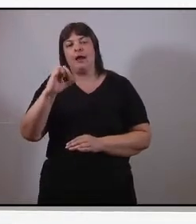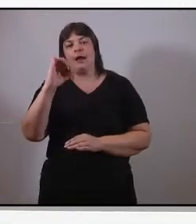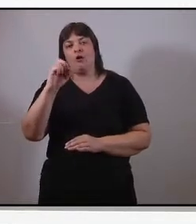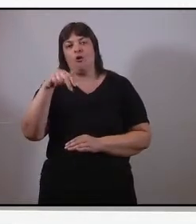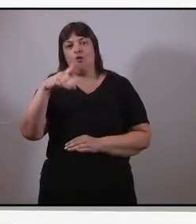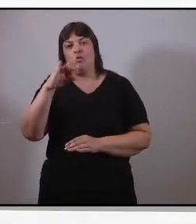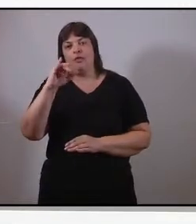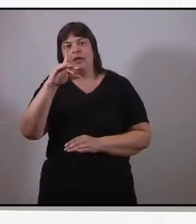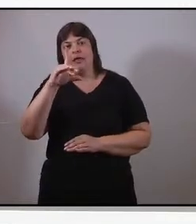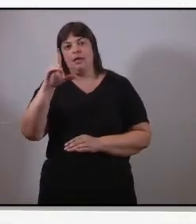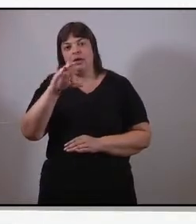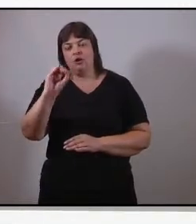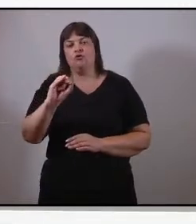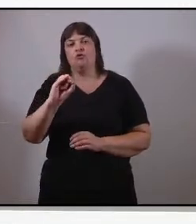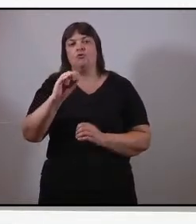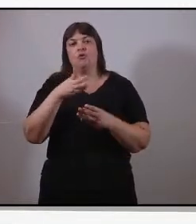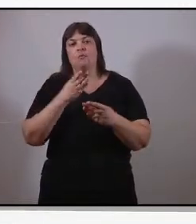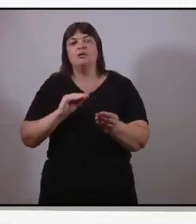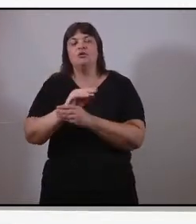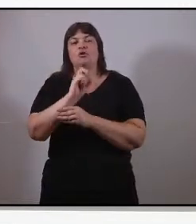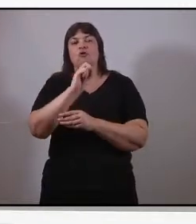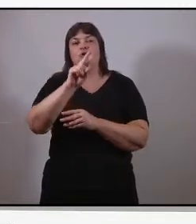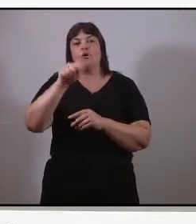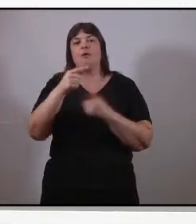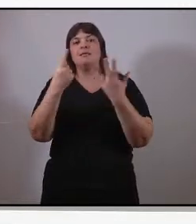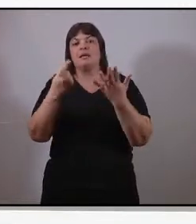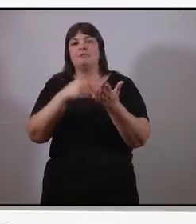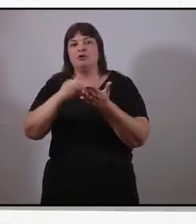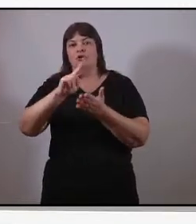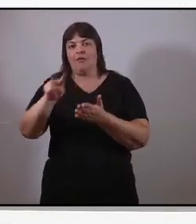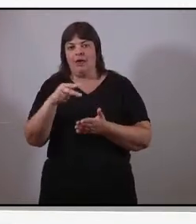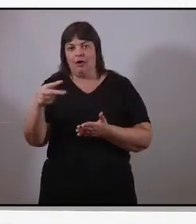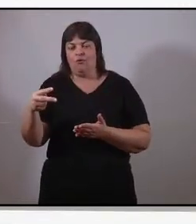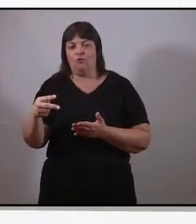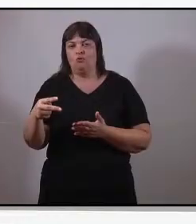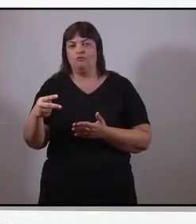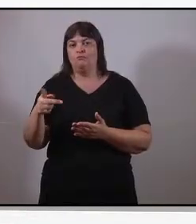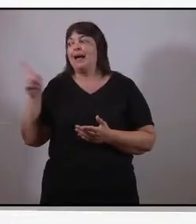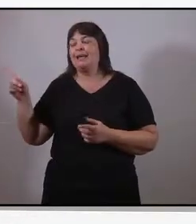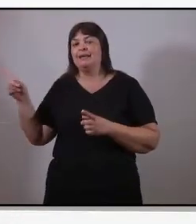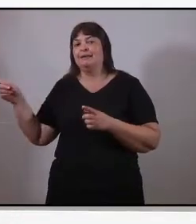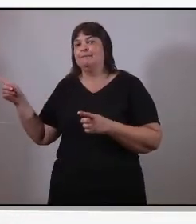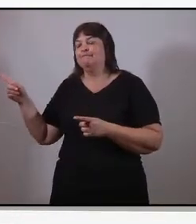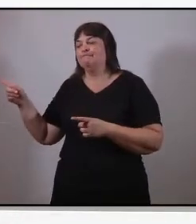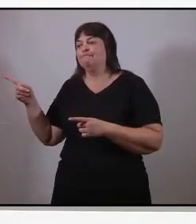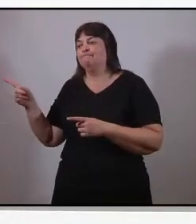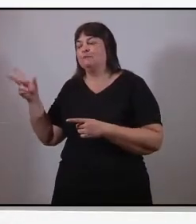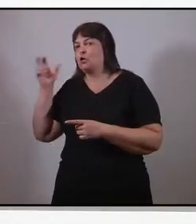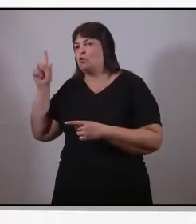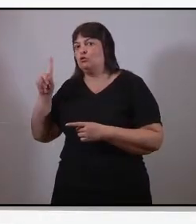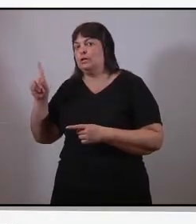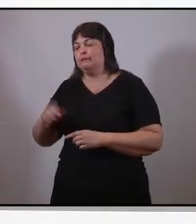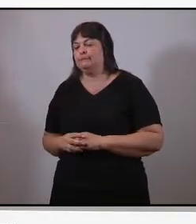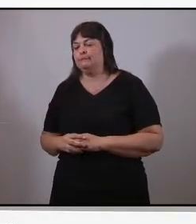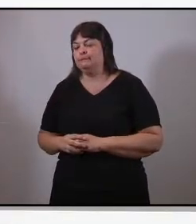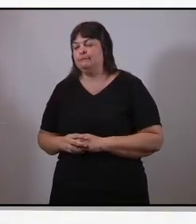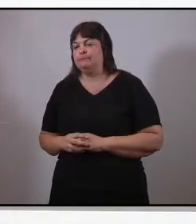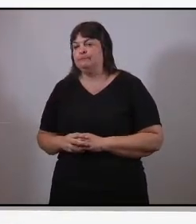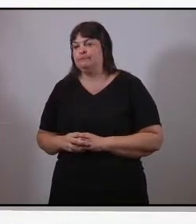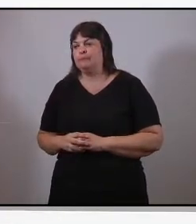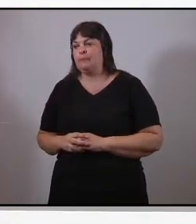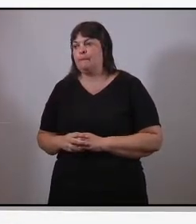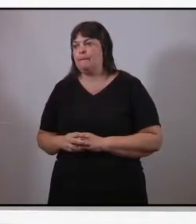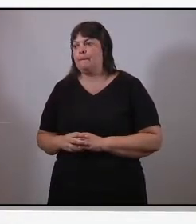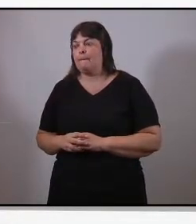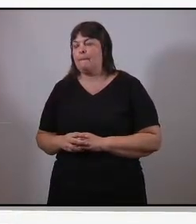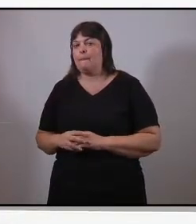inversión de 12,6 millones de euros. Con este nuevo... ¿Perdón? ¿Sí?